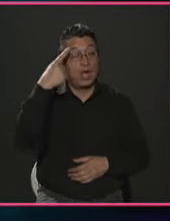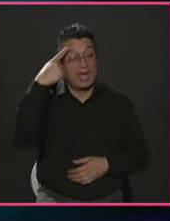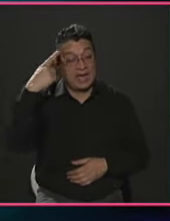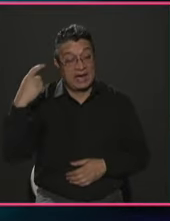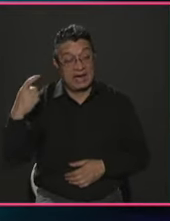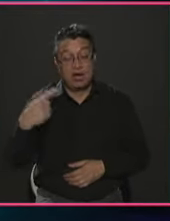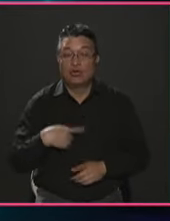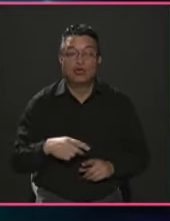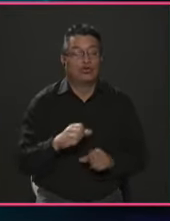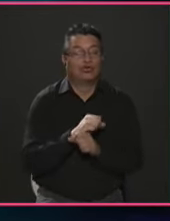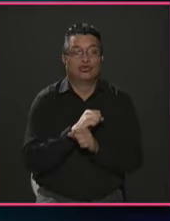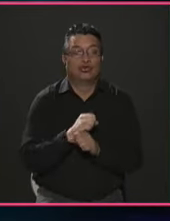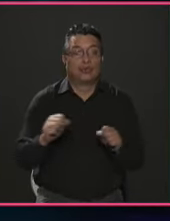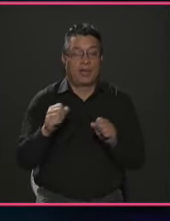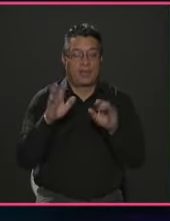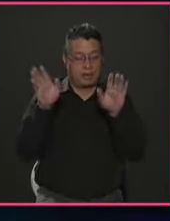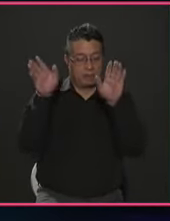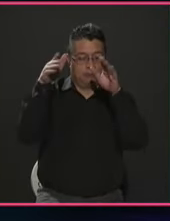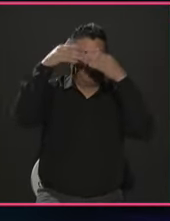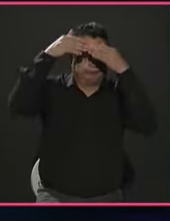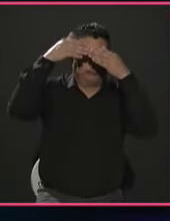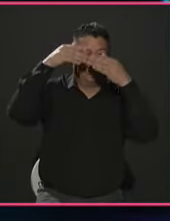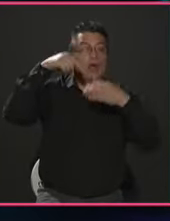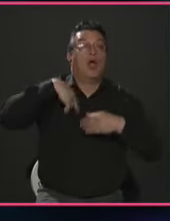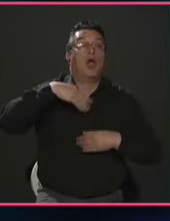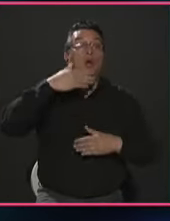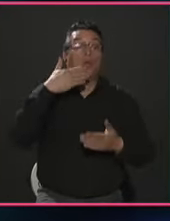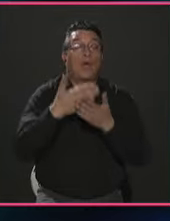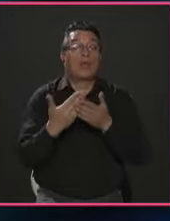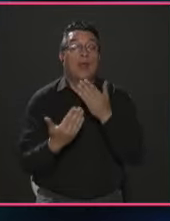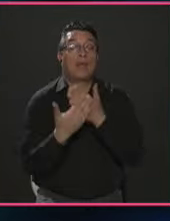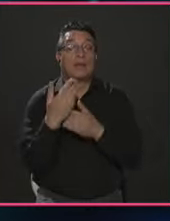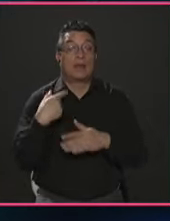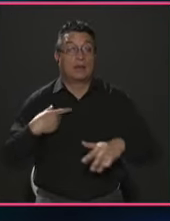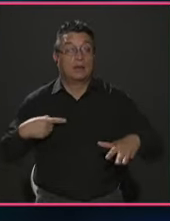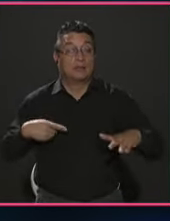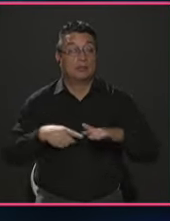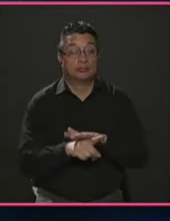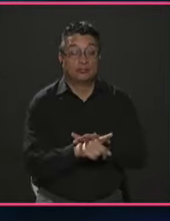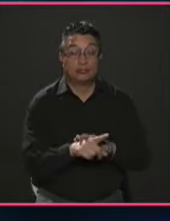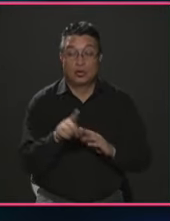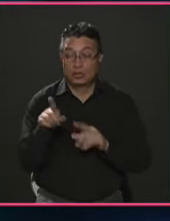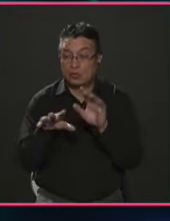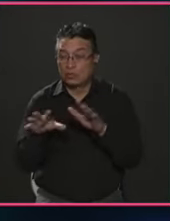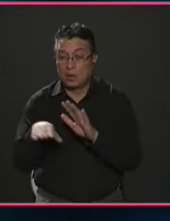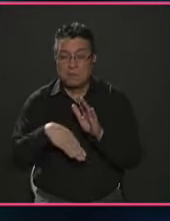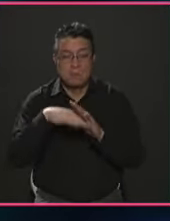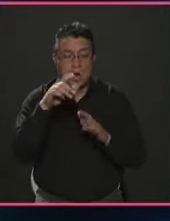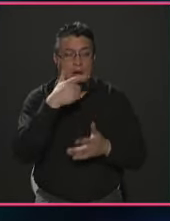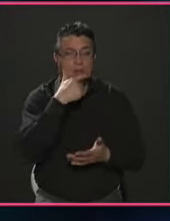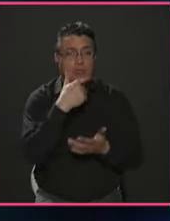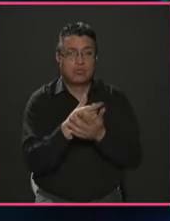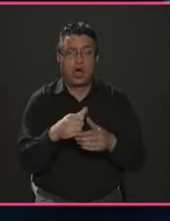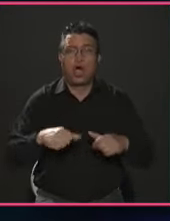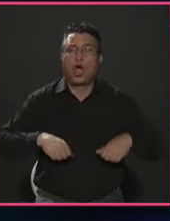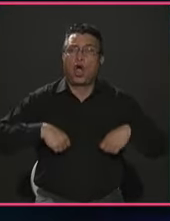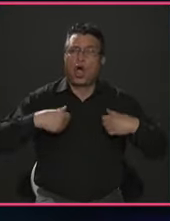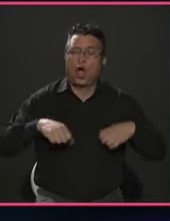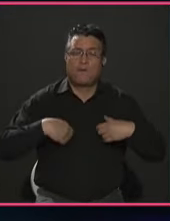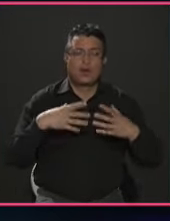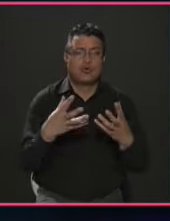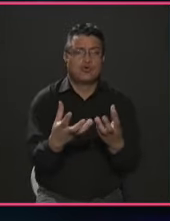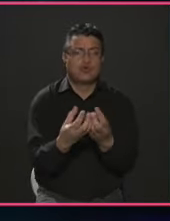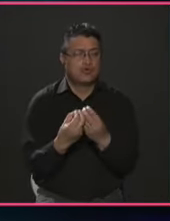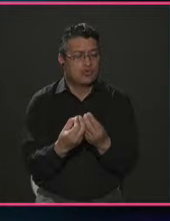no podemos cerrarnos Cuando ingresamos esta mañana una de las cosas que más me llamó la atención es la cantidad de jóvenes que está aquí en esta